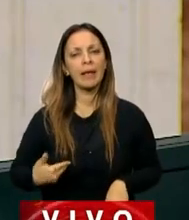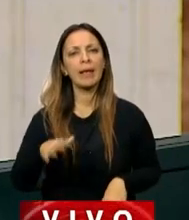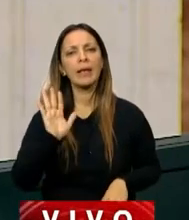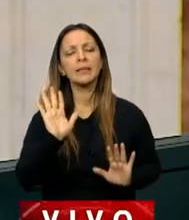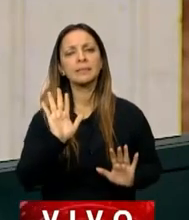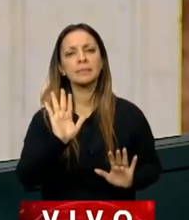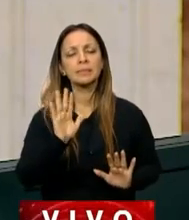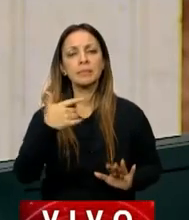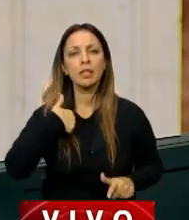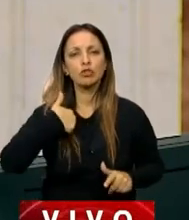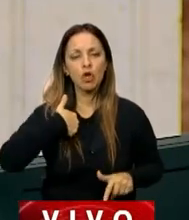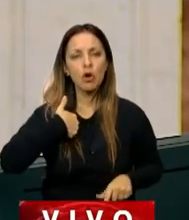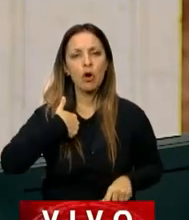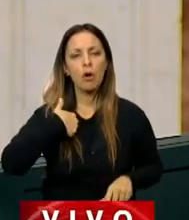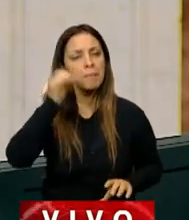Presidente, mire,